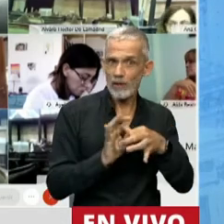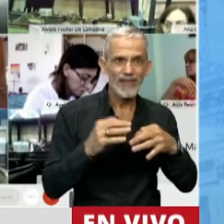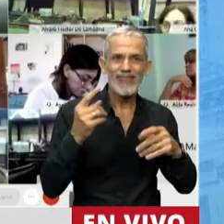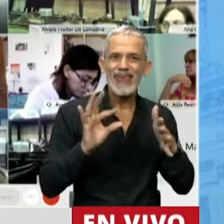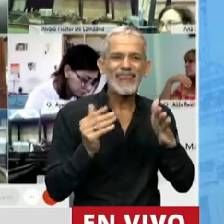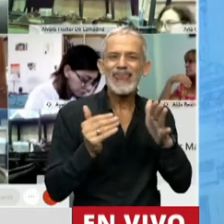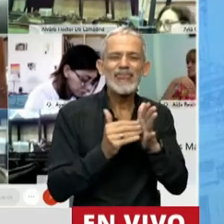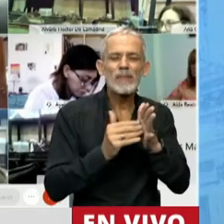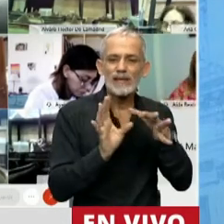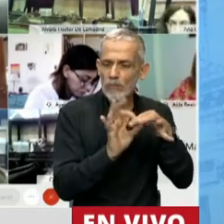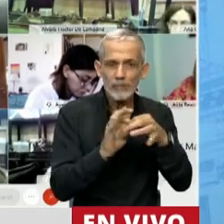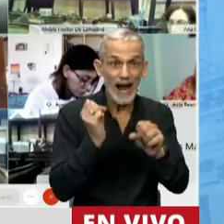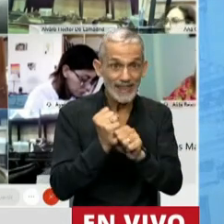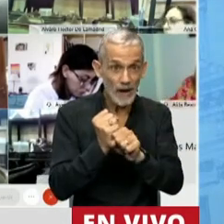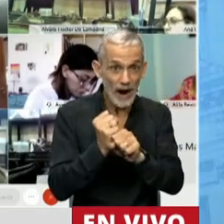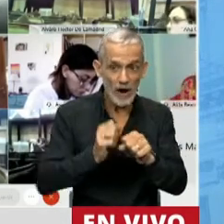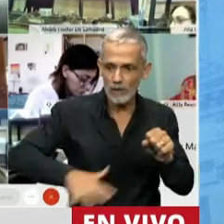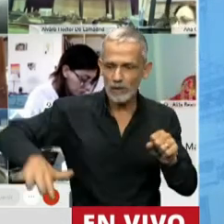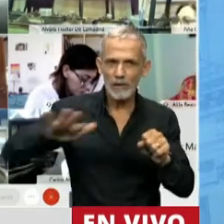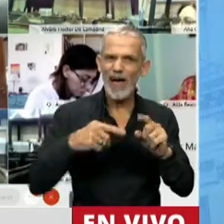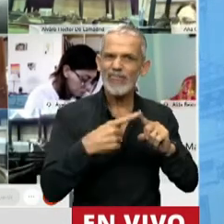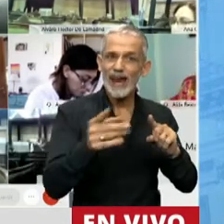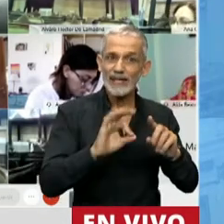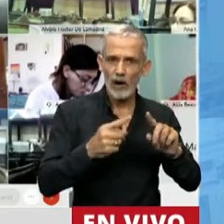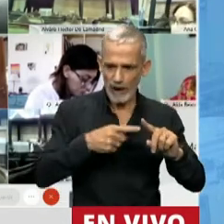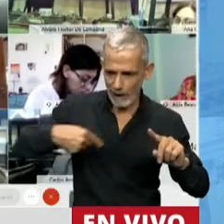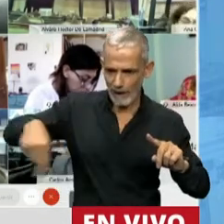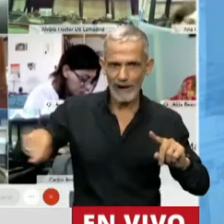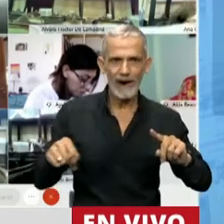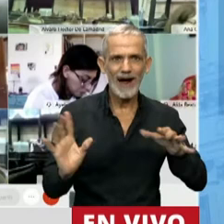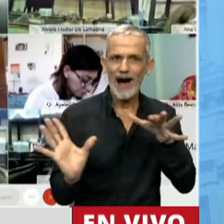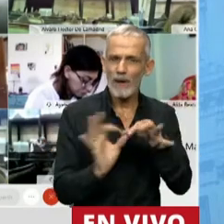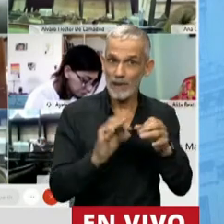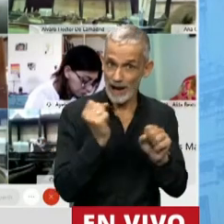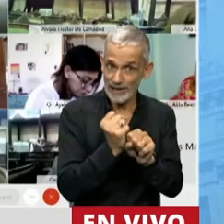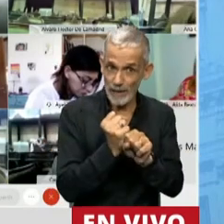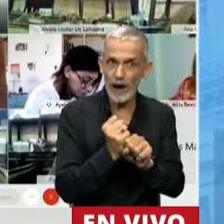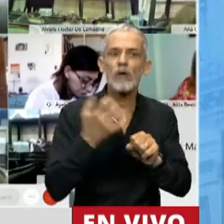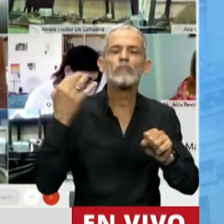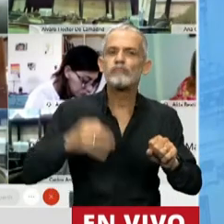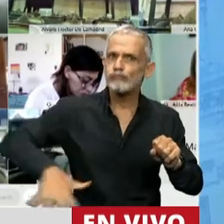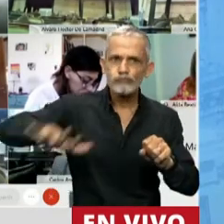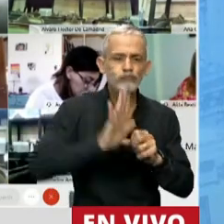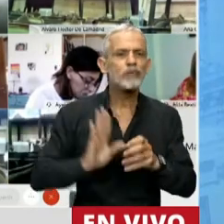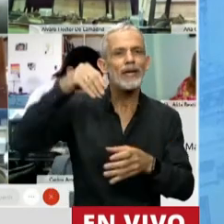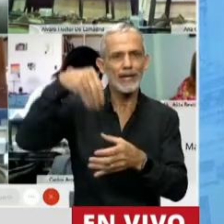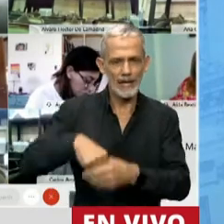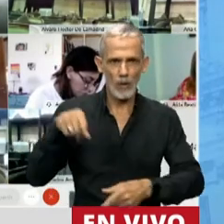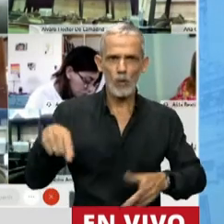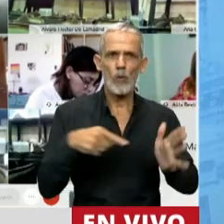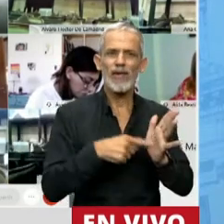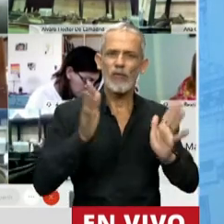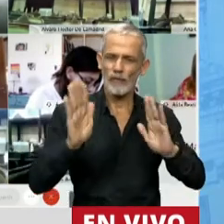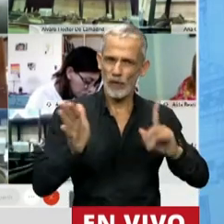es decir, en todas aquellas circunstancias que de manera directa o indirecta lo estén vinculando con el mundo del trabajo. Y pienso